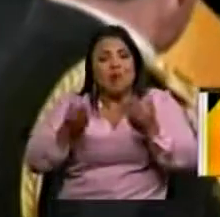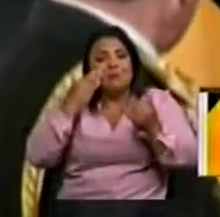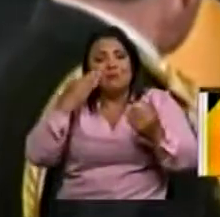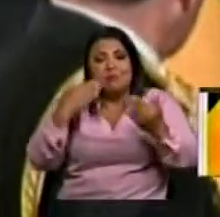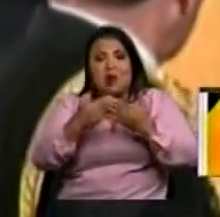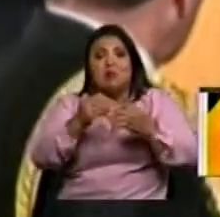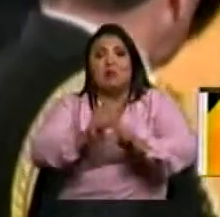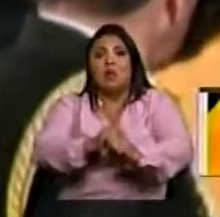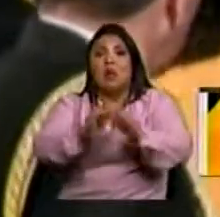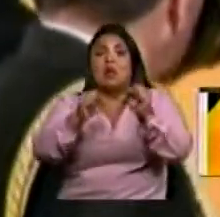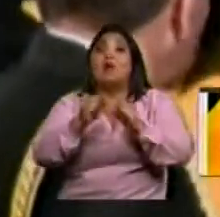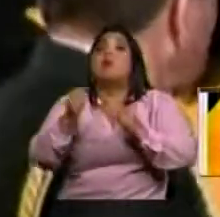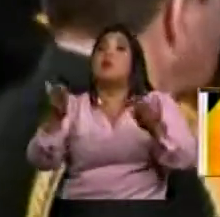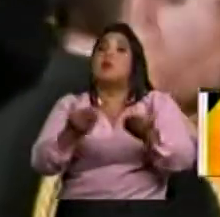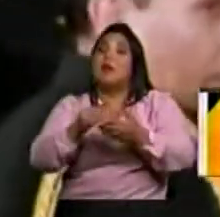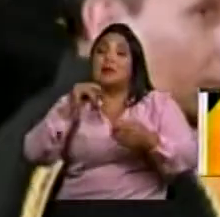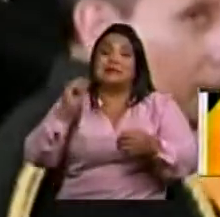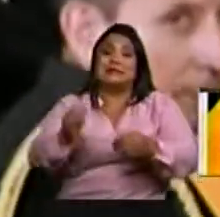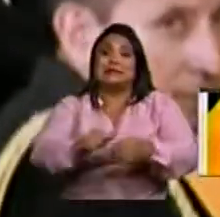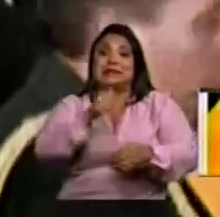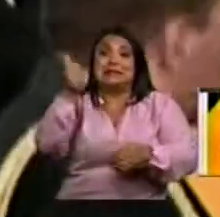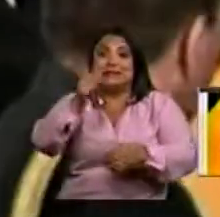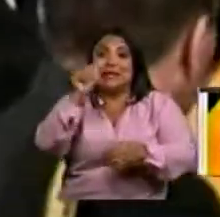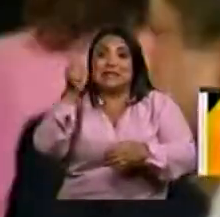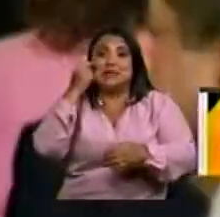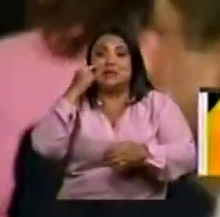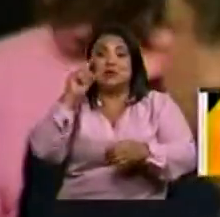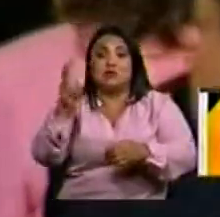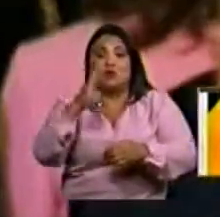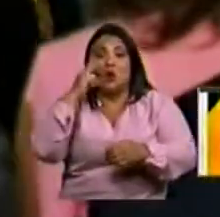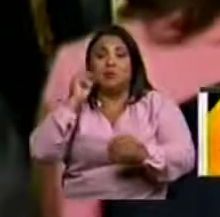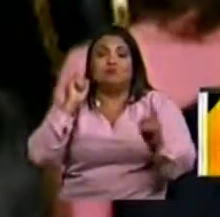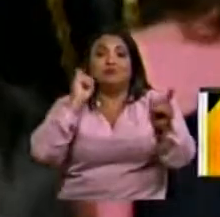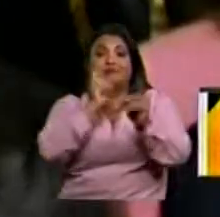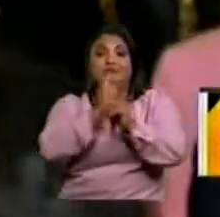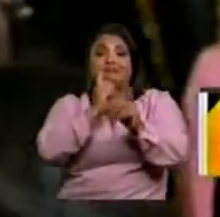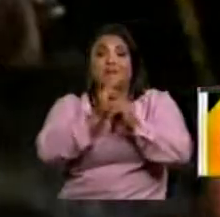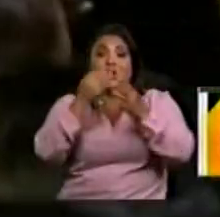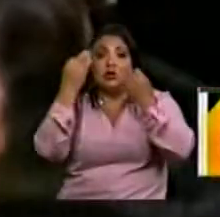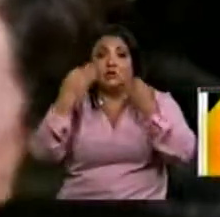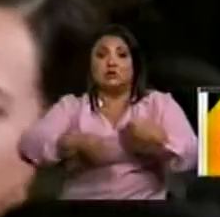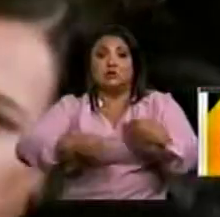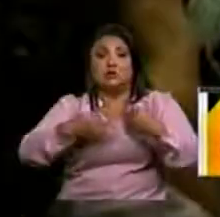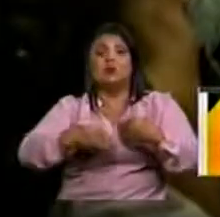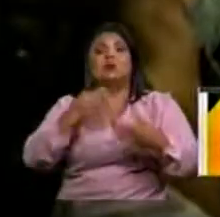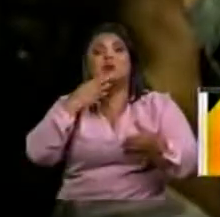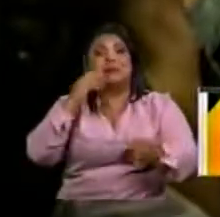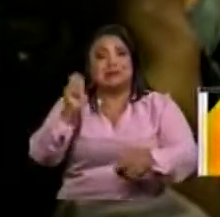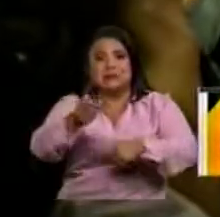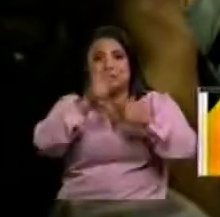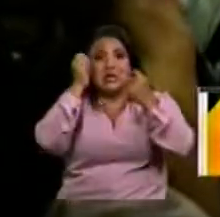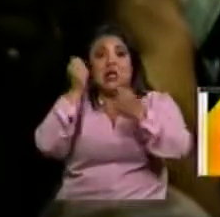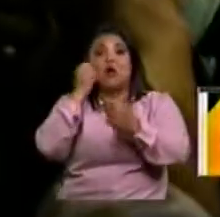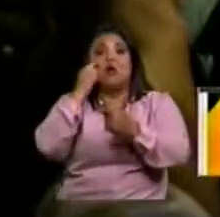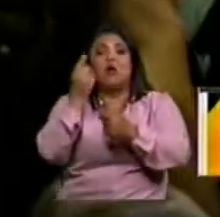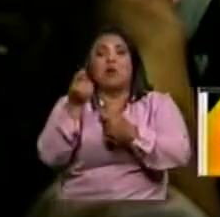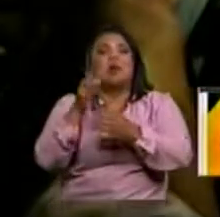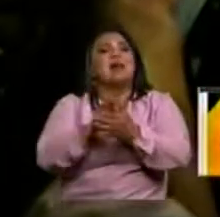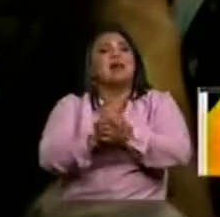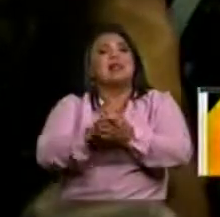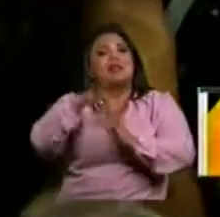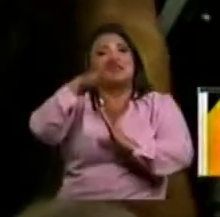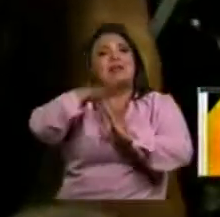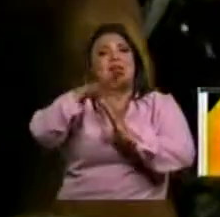reunión del 12º Encuentro Binacional, donde se concluirá de manera oficial la celebración con este Tratado de